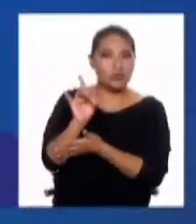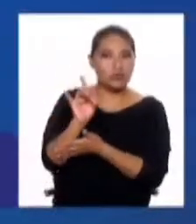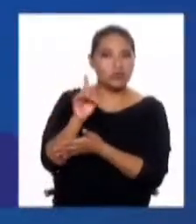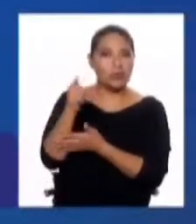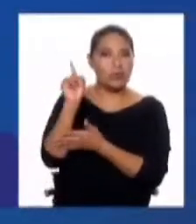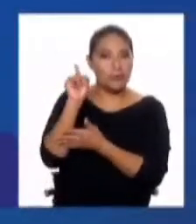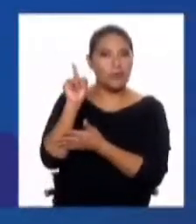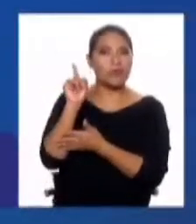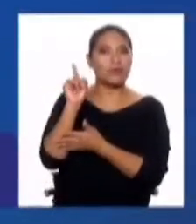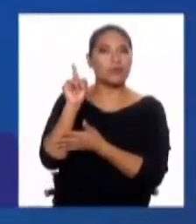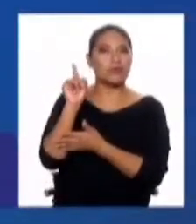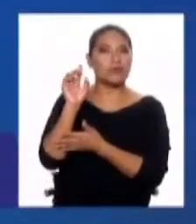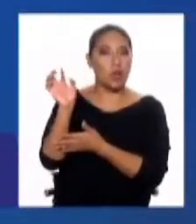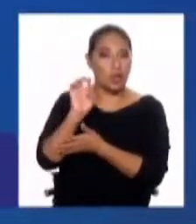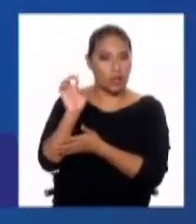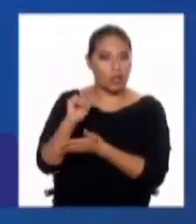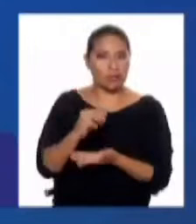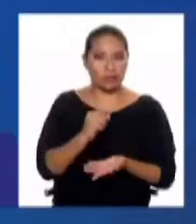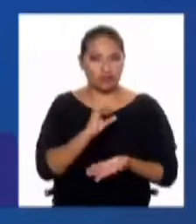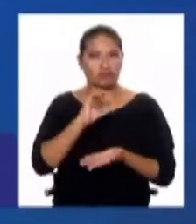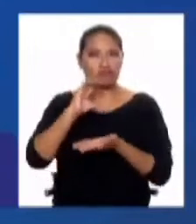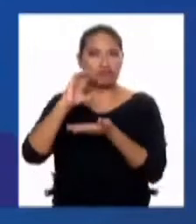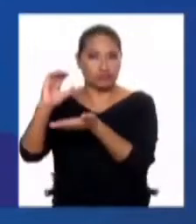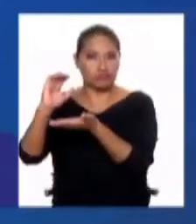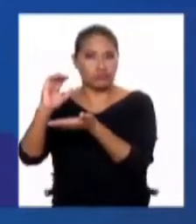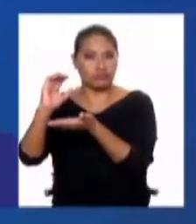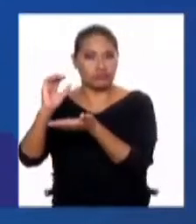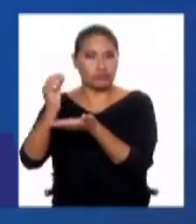de dólares. Uh-huh. Y